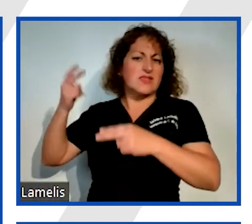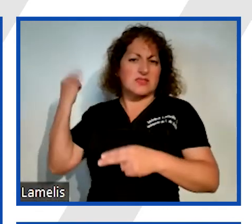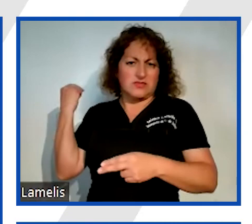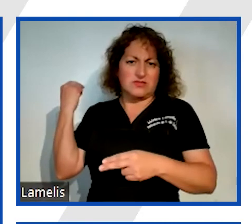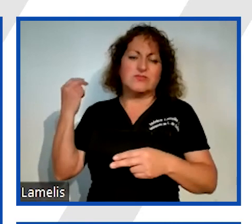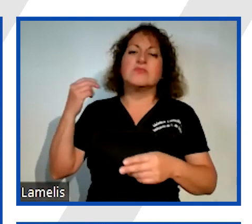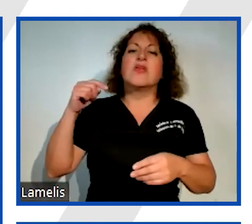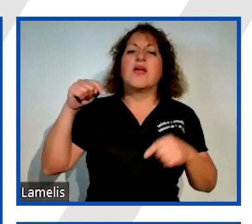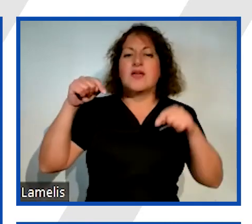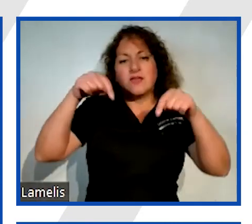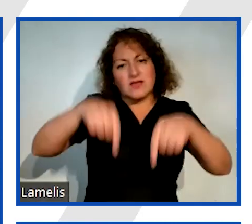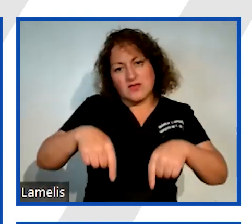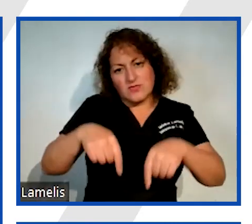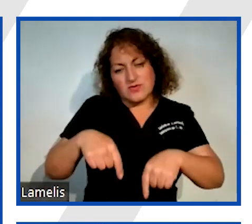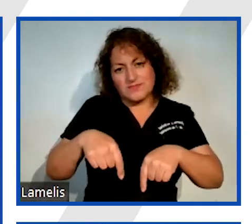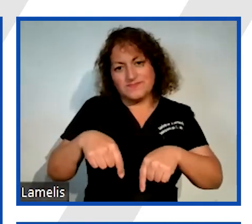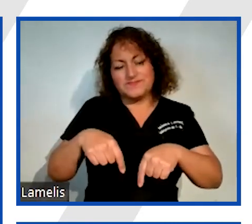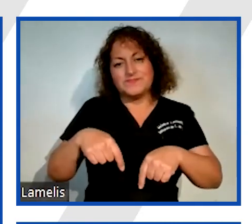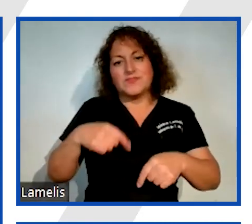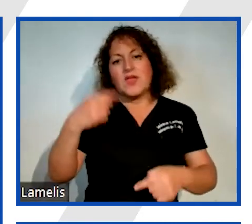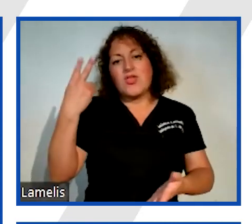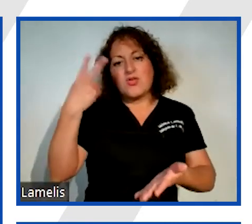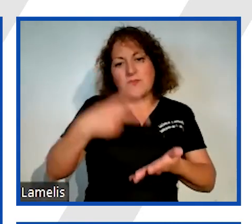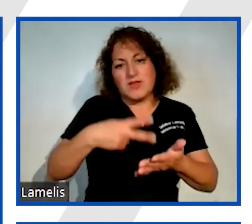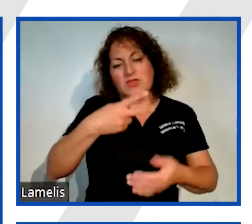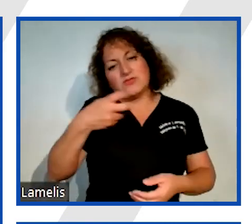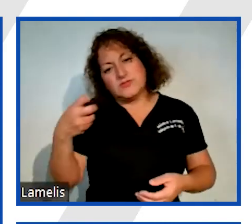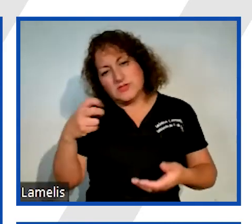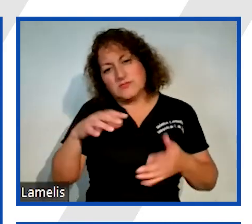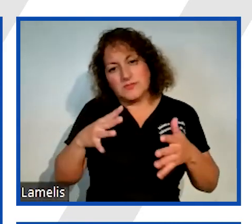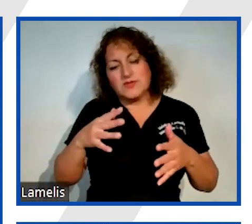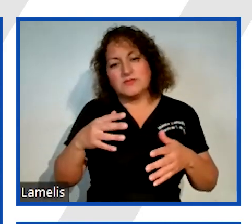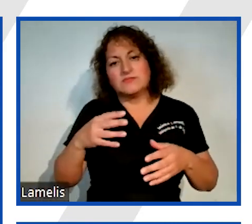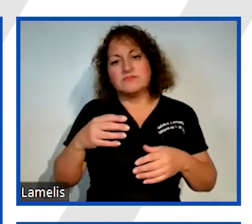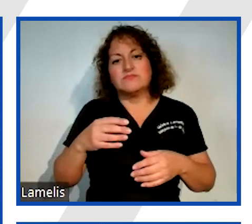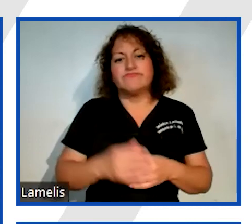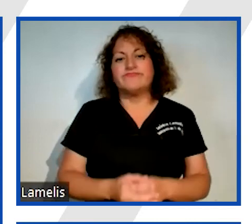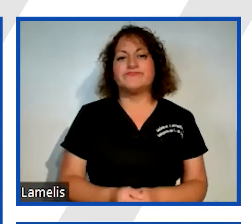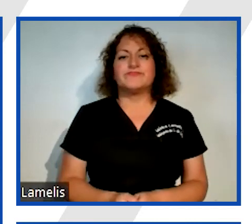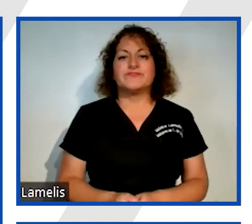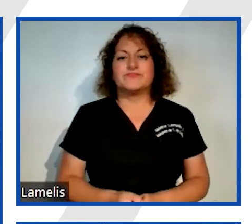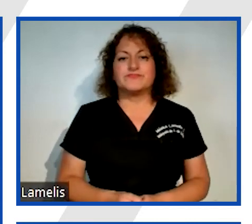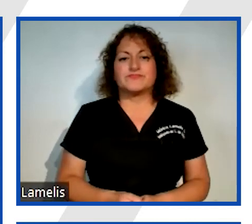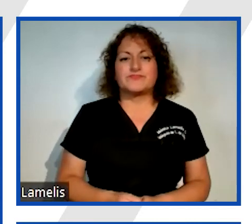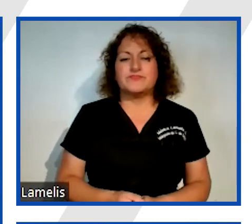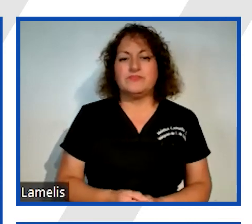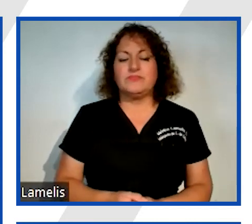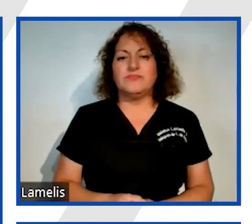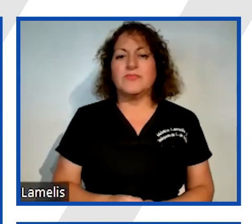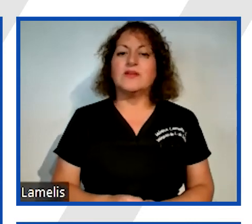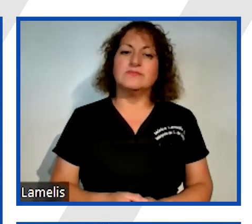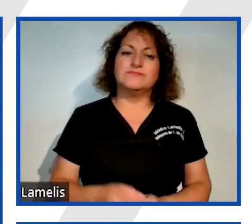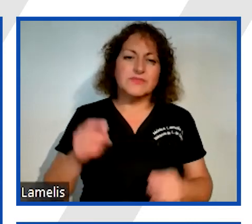en la actualidad el 2200 después de cristo si nosotros miramos en el tiempo que pasamos en